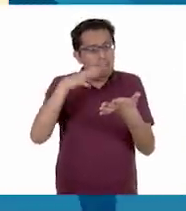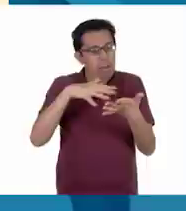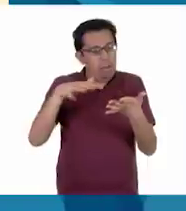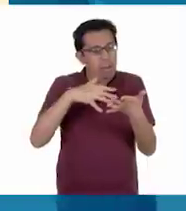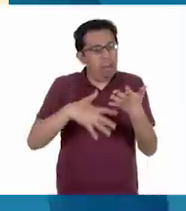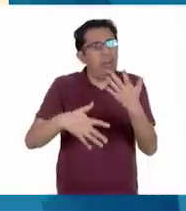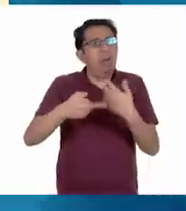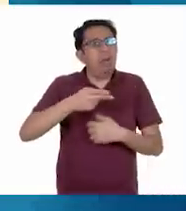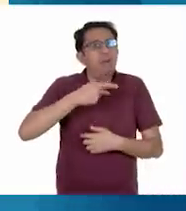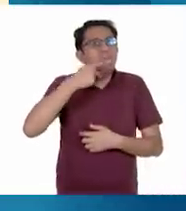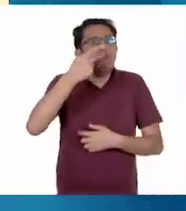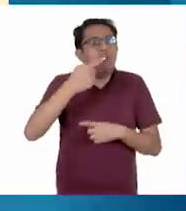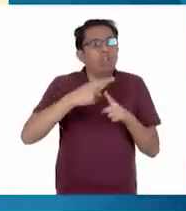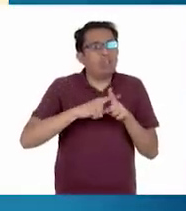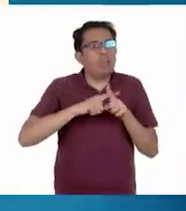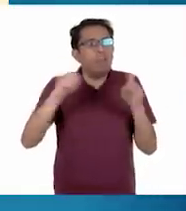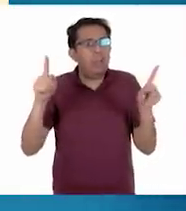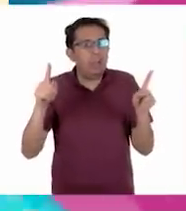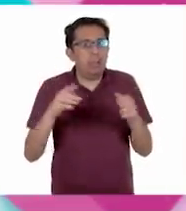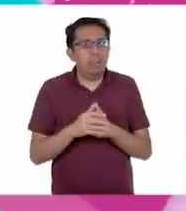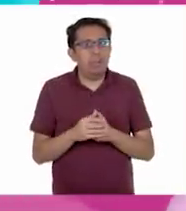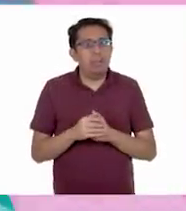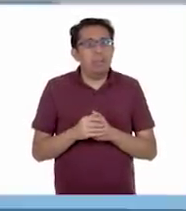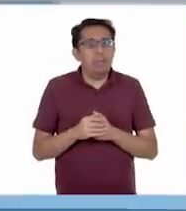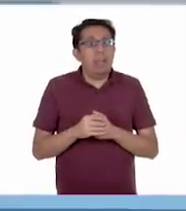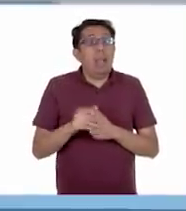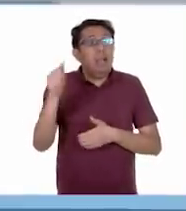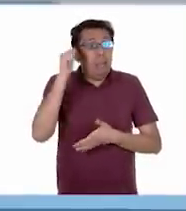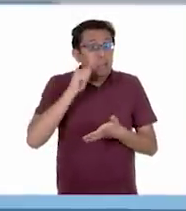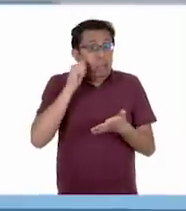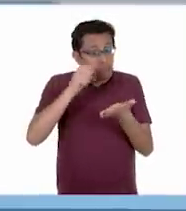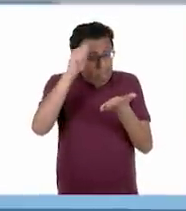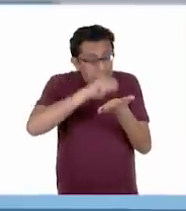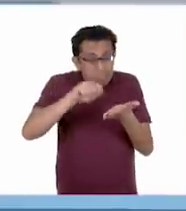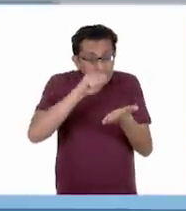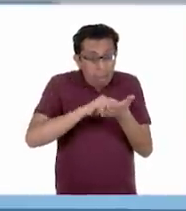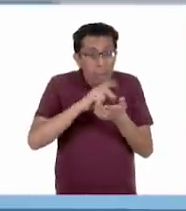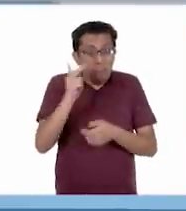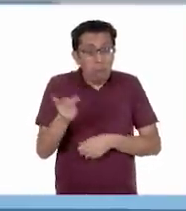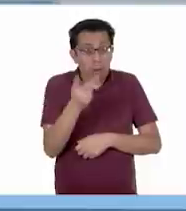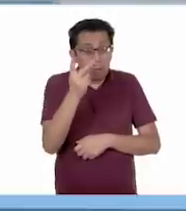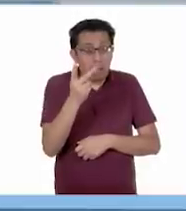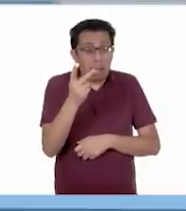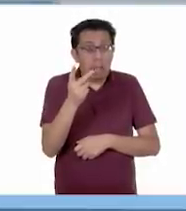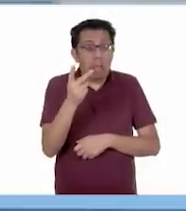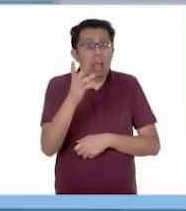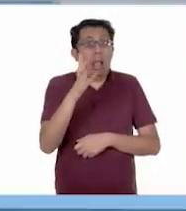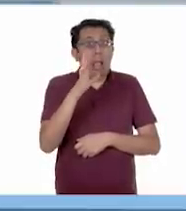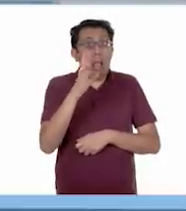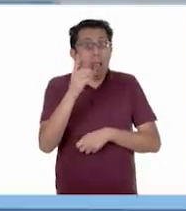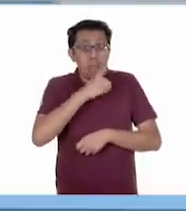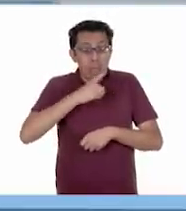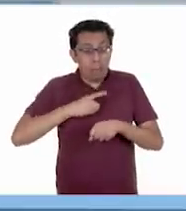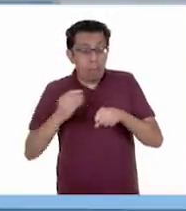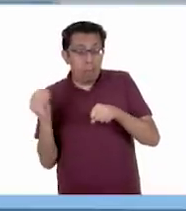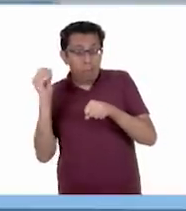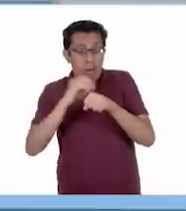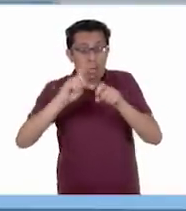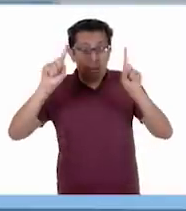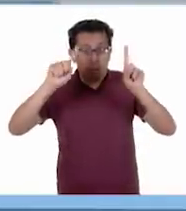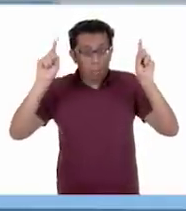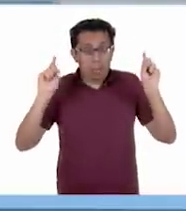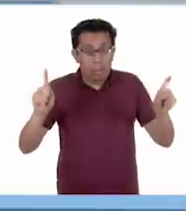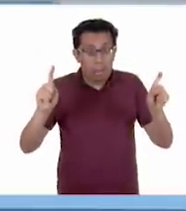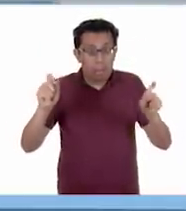entonación. Siempre que escribimos una pregunta, debemos colocarla entre los signos de